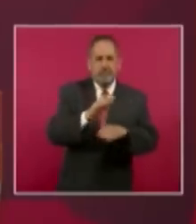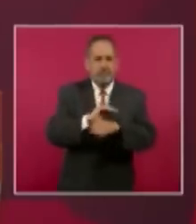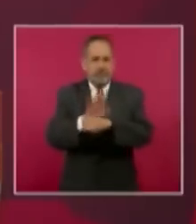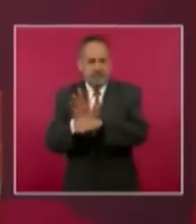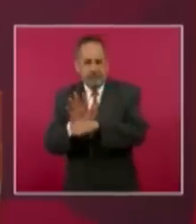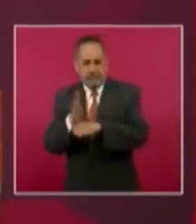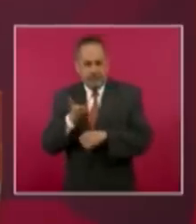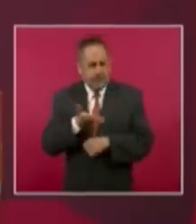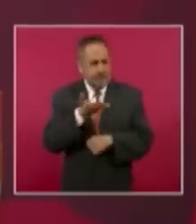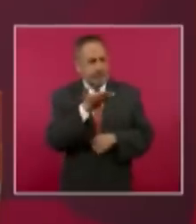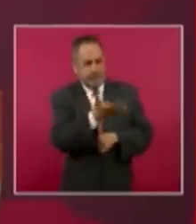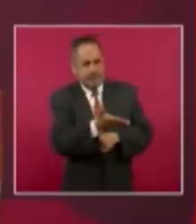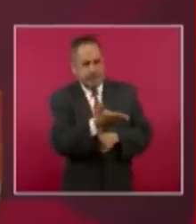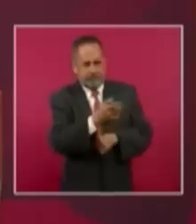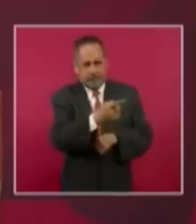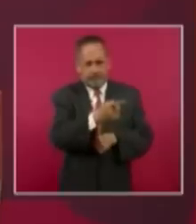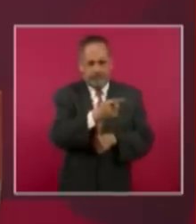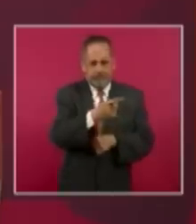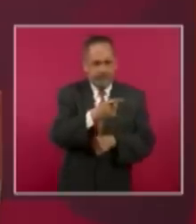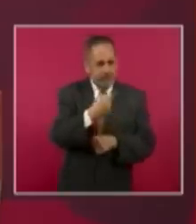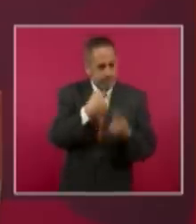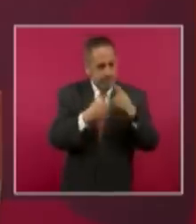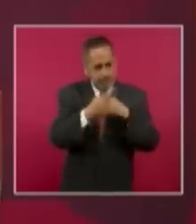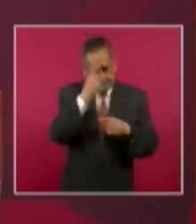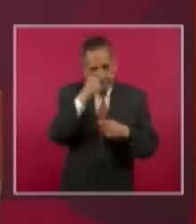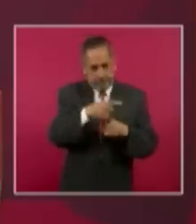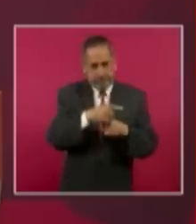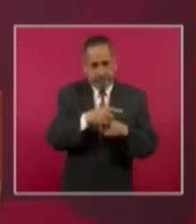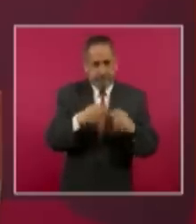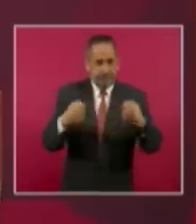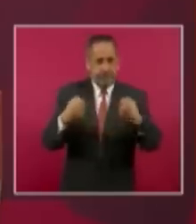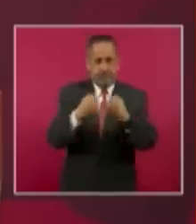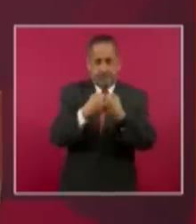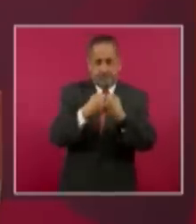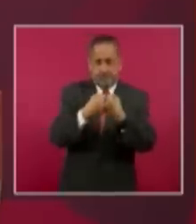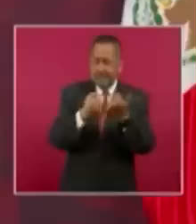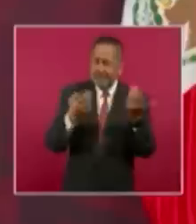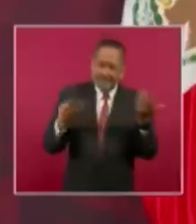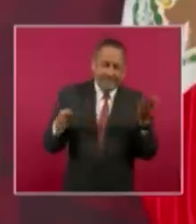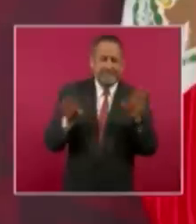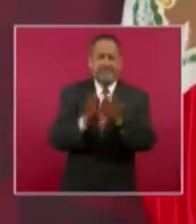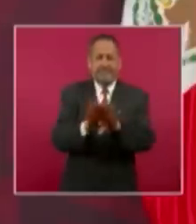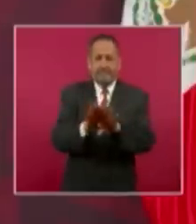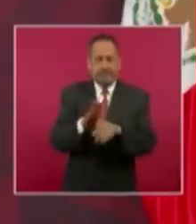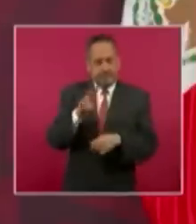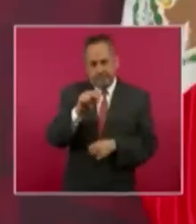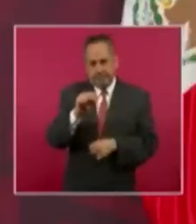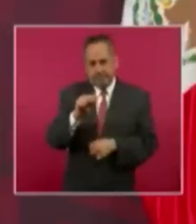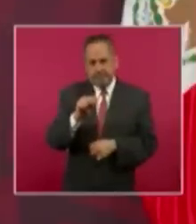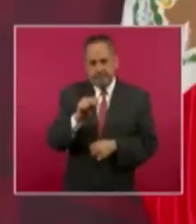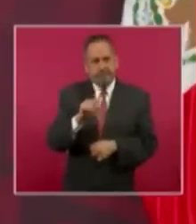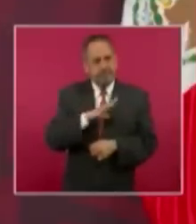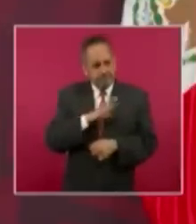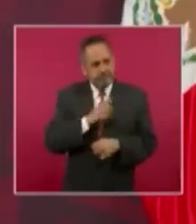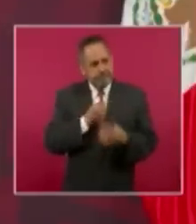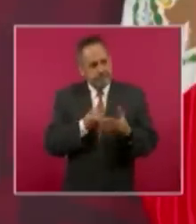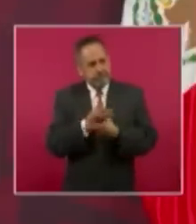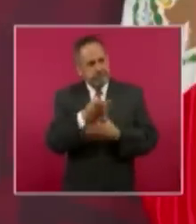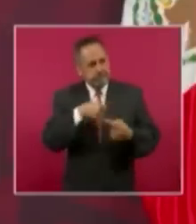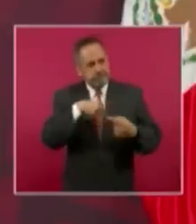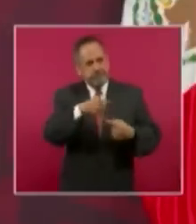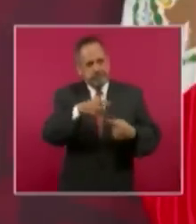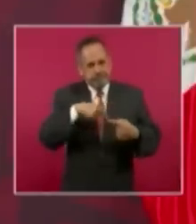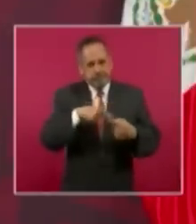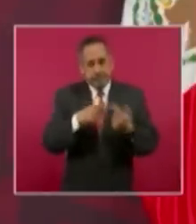va a imponer ni que le haga caso a Zambrano ni al PRD es un membrete nada más ahí pero tiene que hacer su luchita tiene que ser su luchita